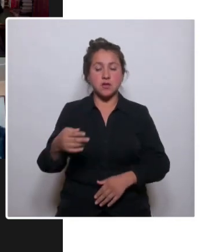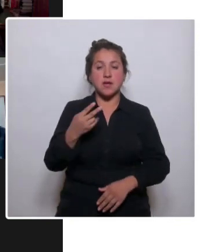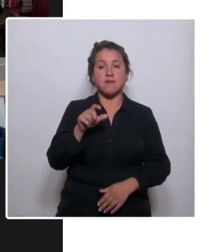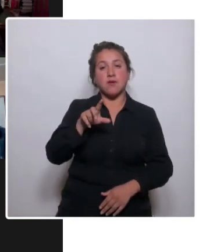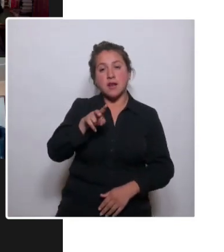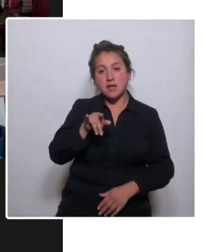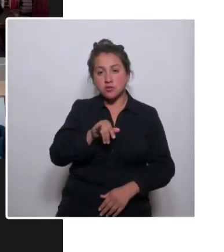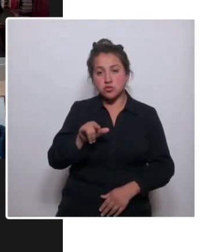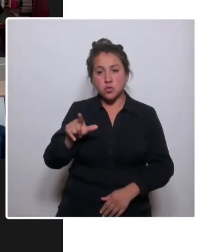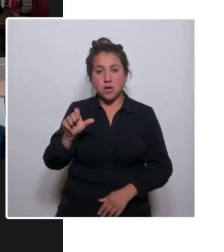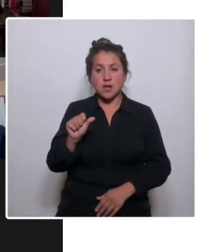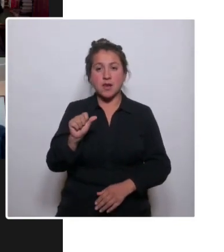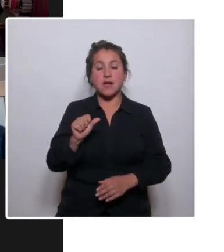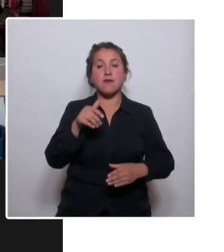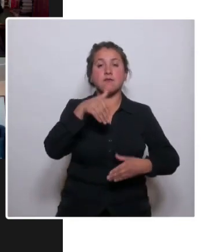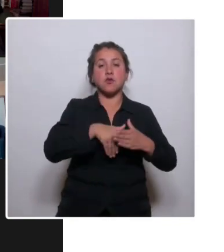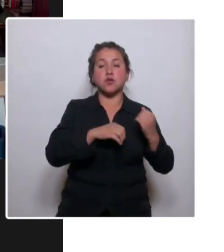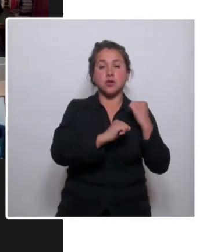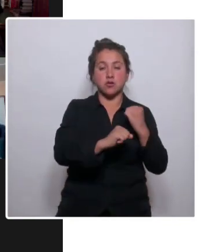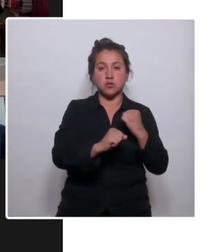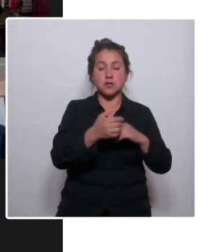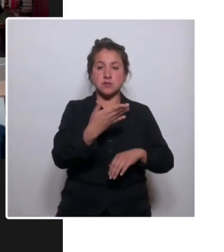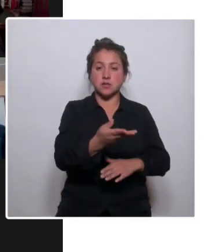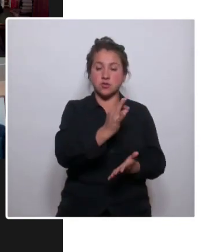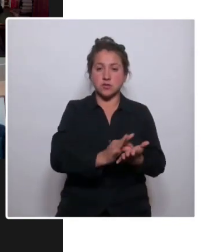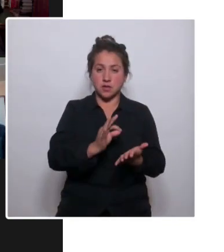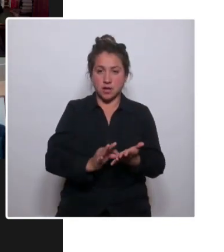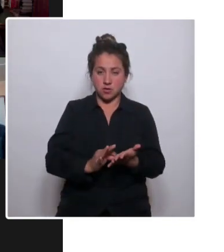En contra, señor secretario.